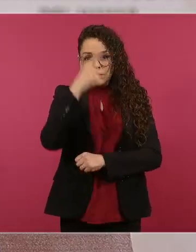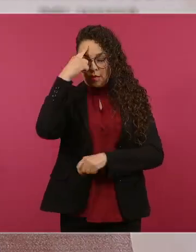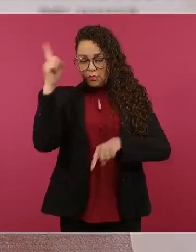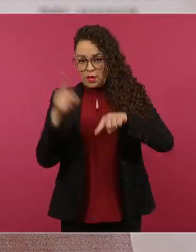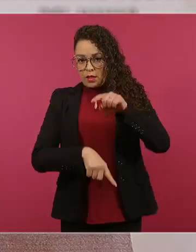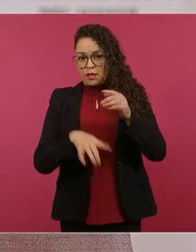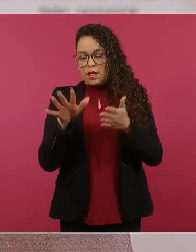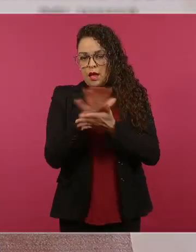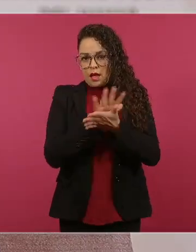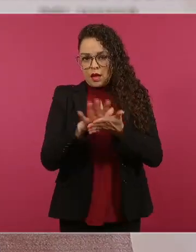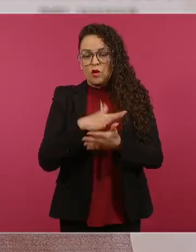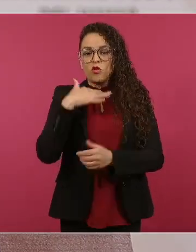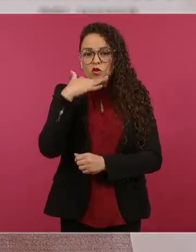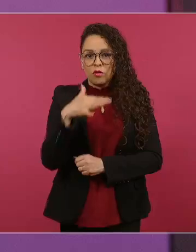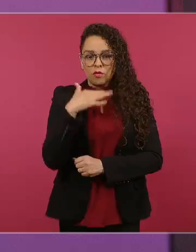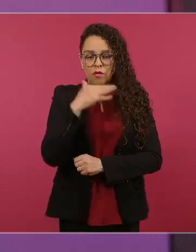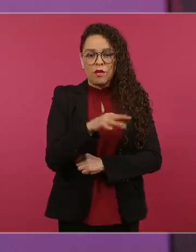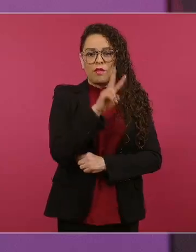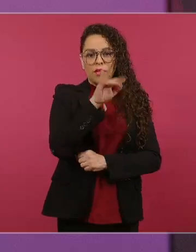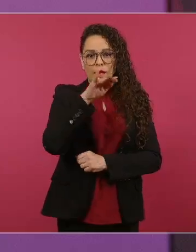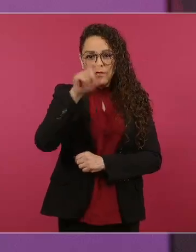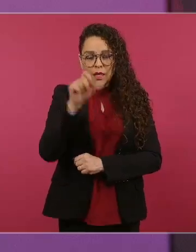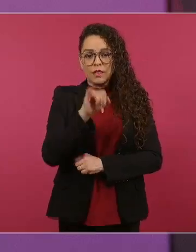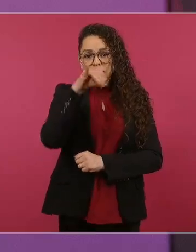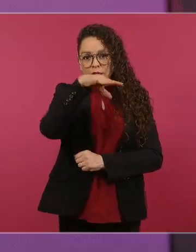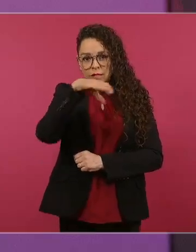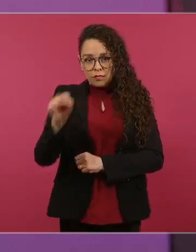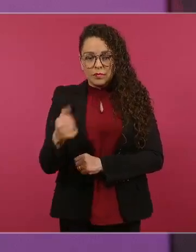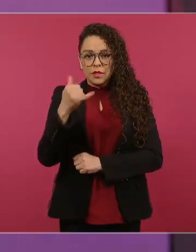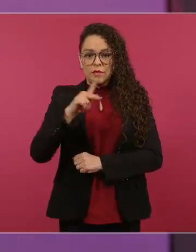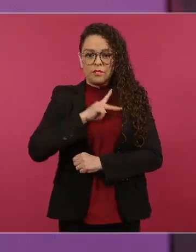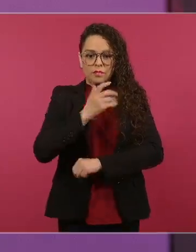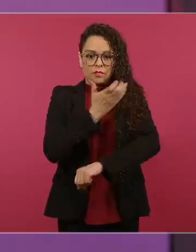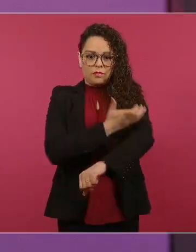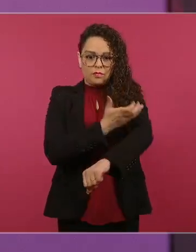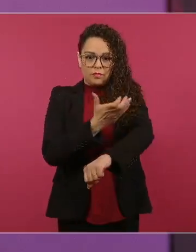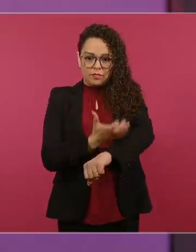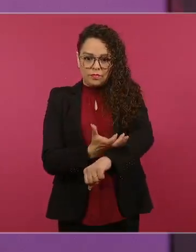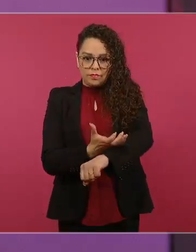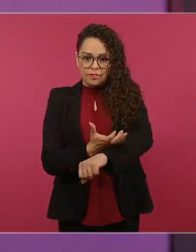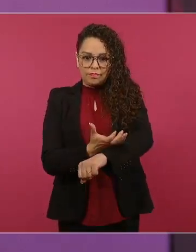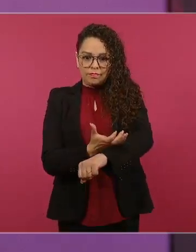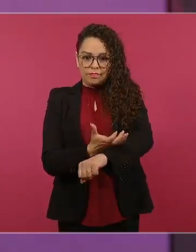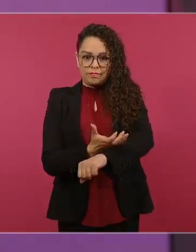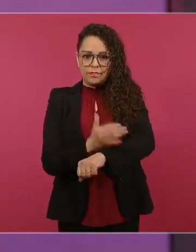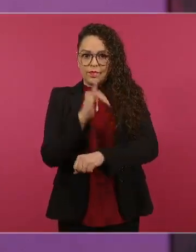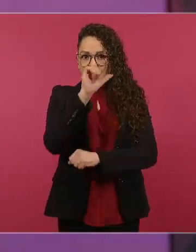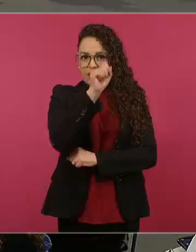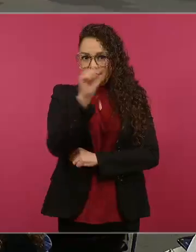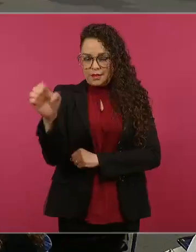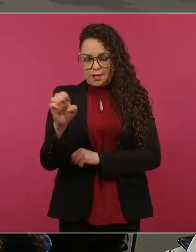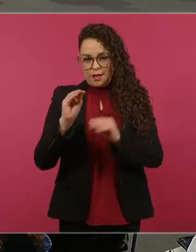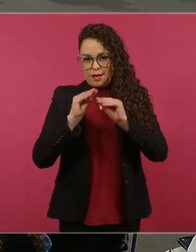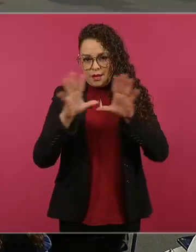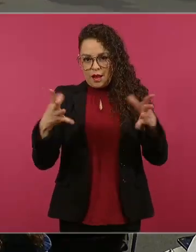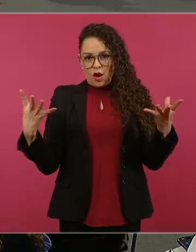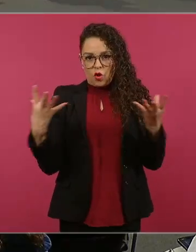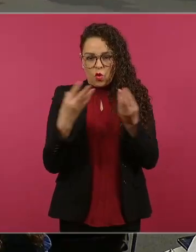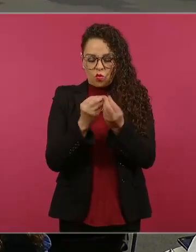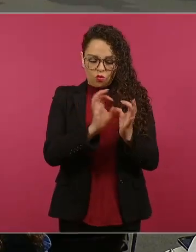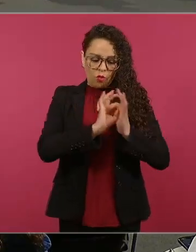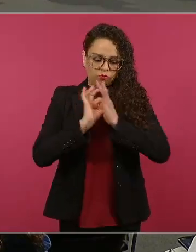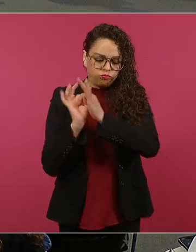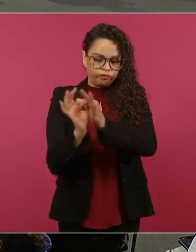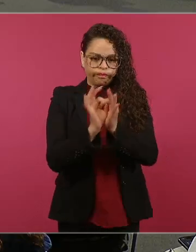de Birmex, el IMSS y, por supuesto, de mis compañeras y compañeros del ISSSTE. Dicho lo anterior,